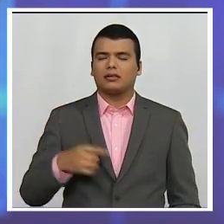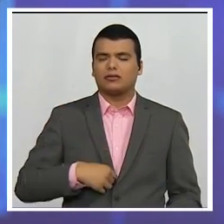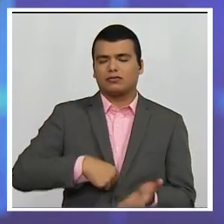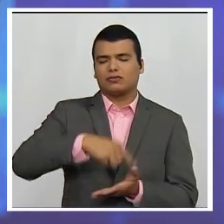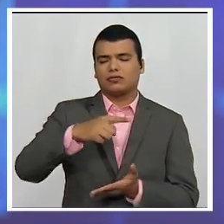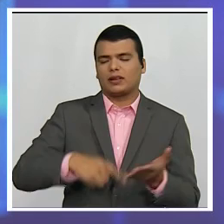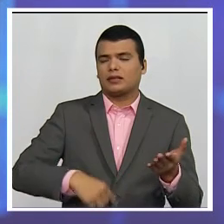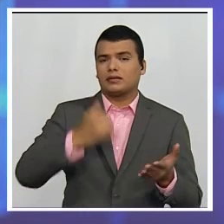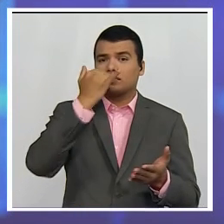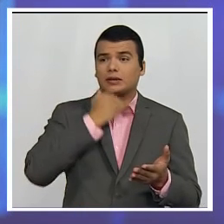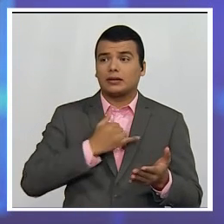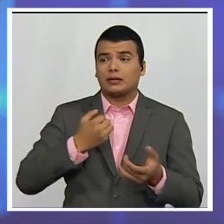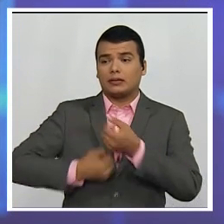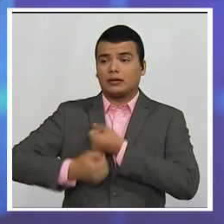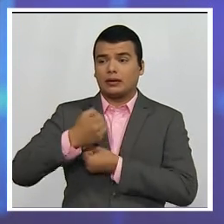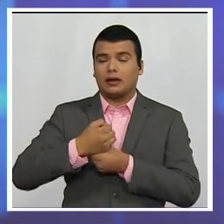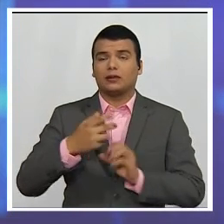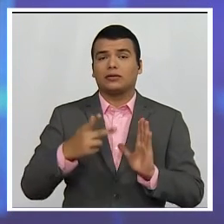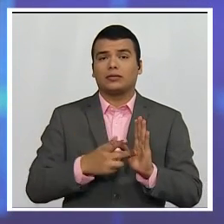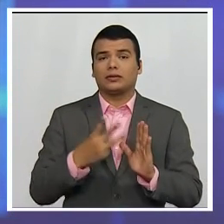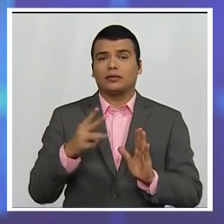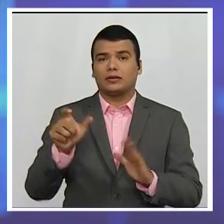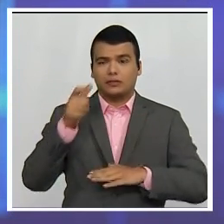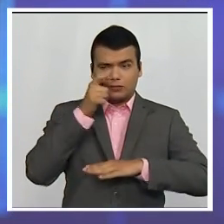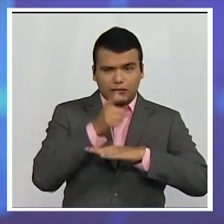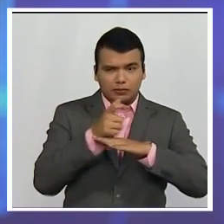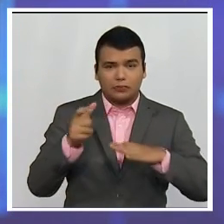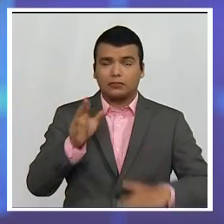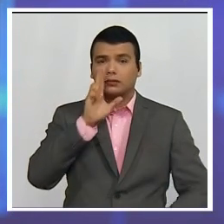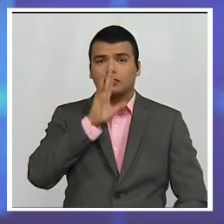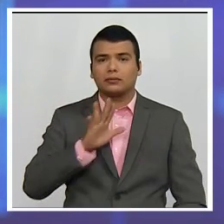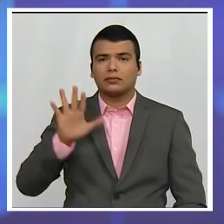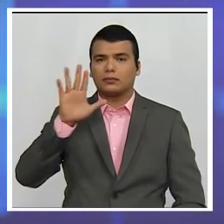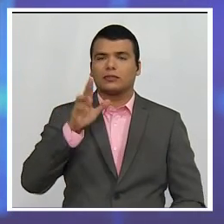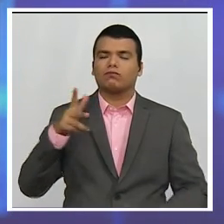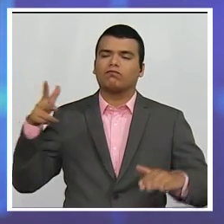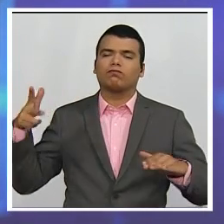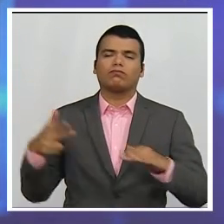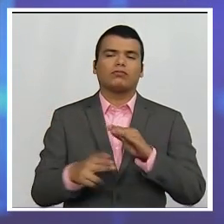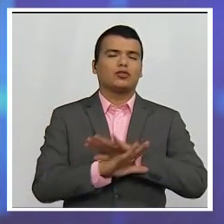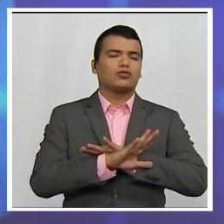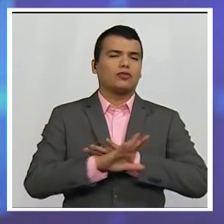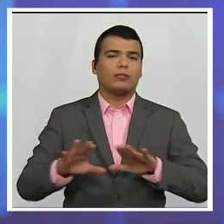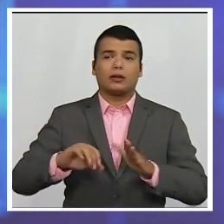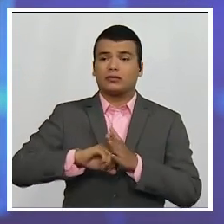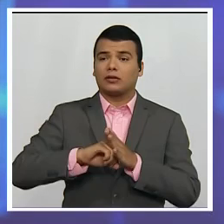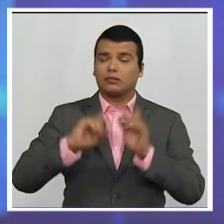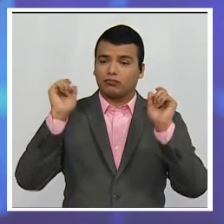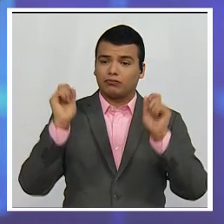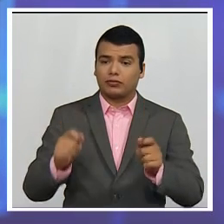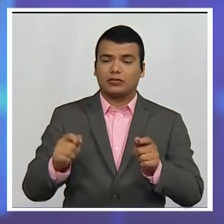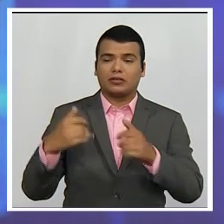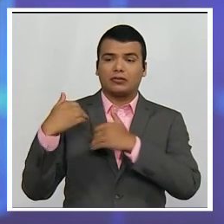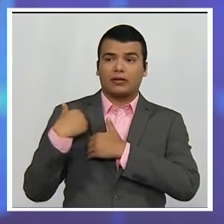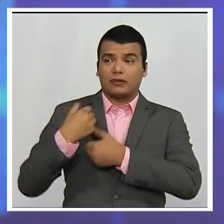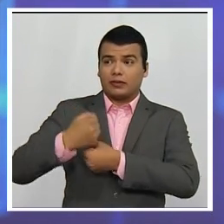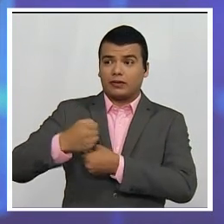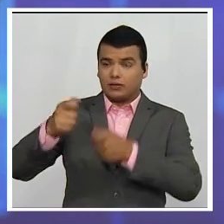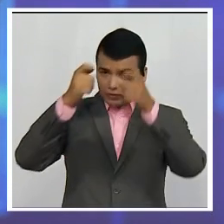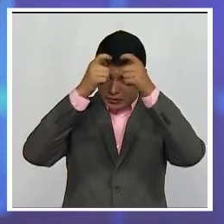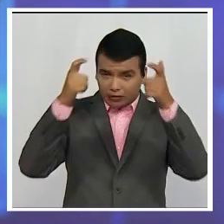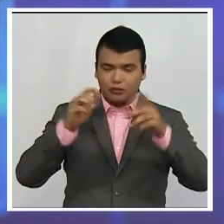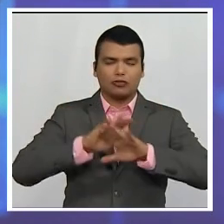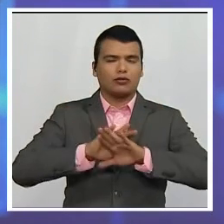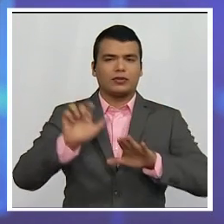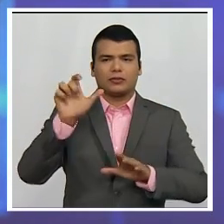contratos en el 2013 la procuraduría general de la nación destituyó e inhabilitó por 12 años a jaime ramón